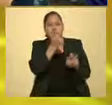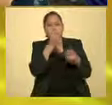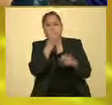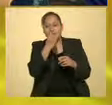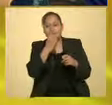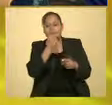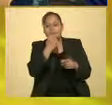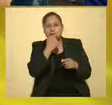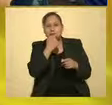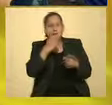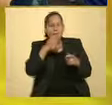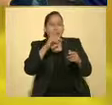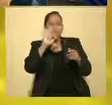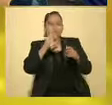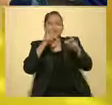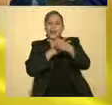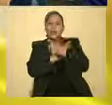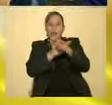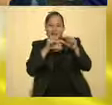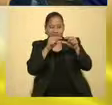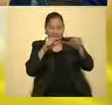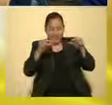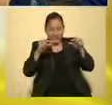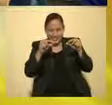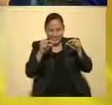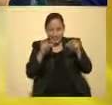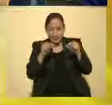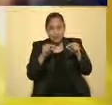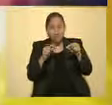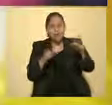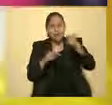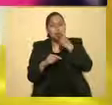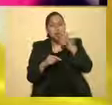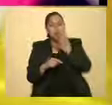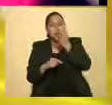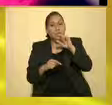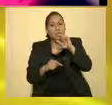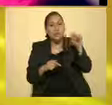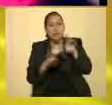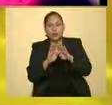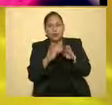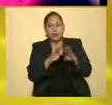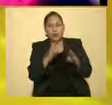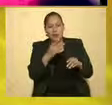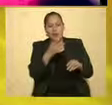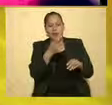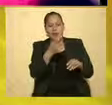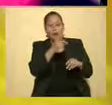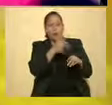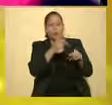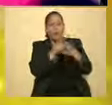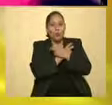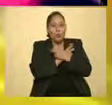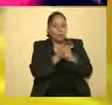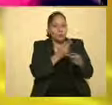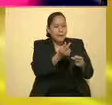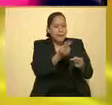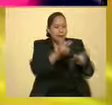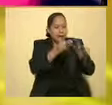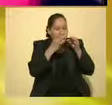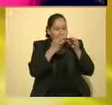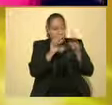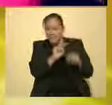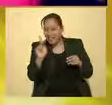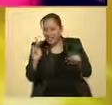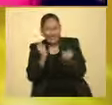las galletas, tienen forma de huesitos, ¿no? Entonces, me han dicho que nunca se han equivocado, nunca le han dado un huesito de perro al humano y viceversa, porque todo se